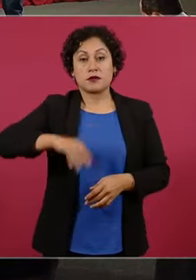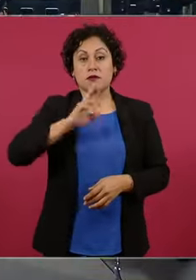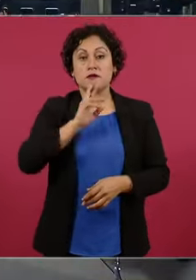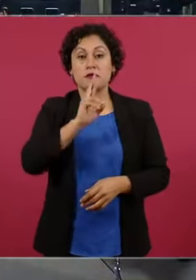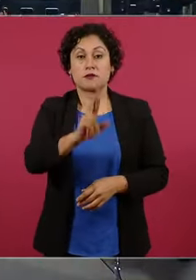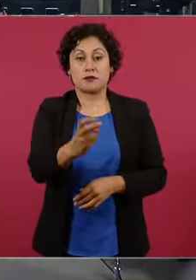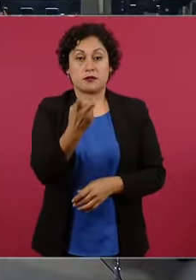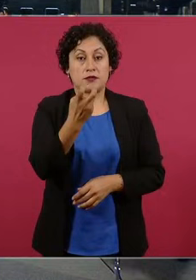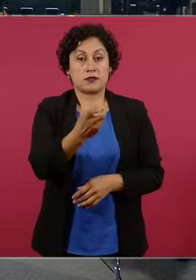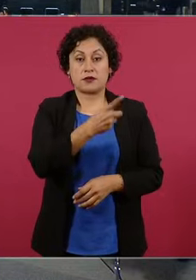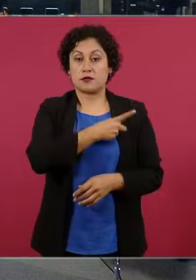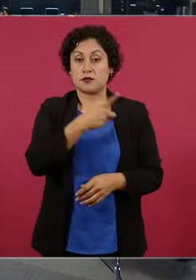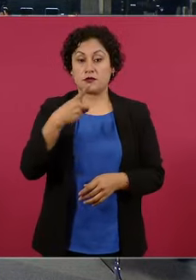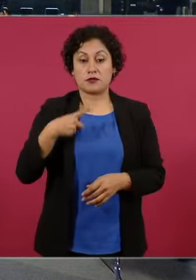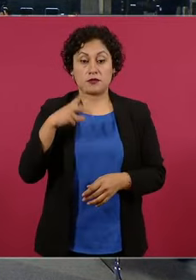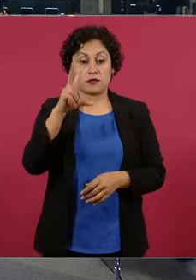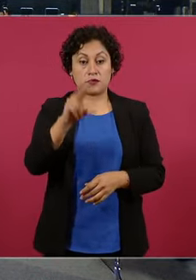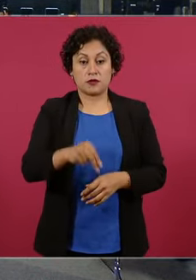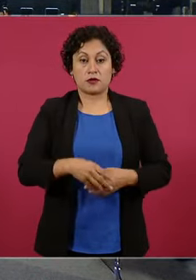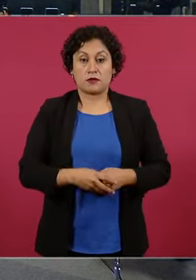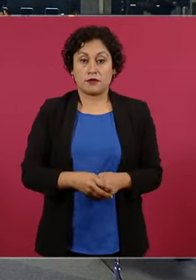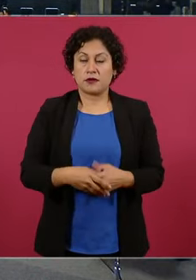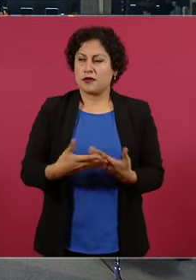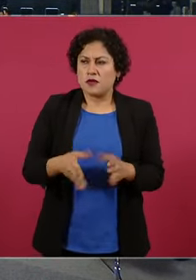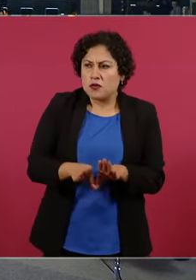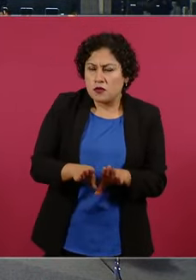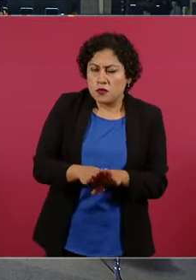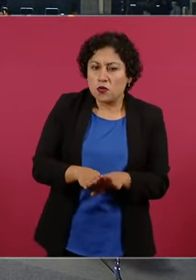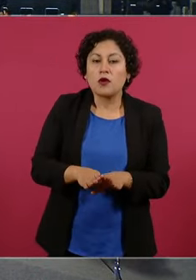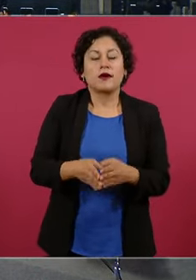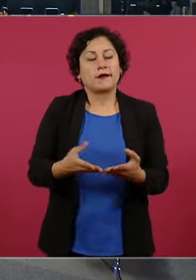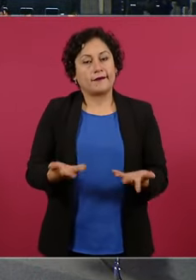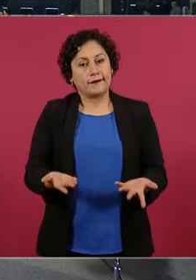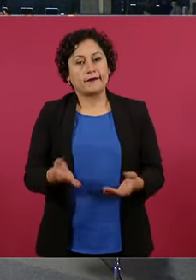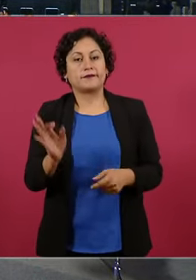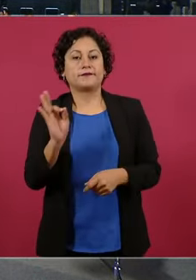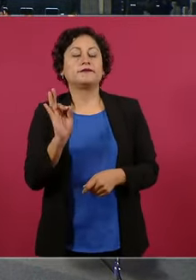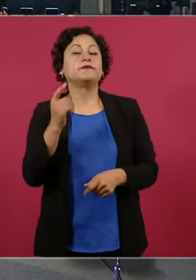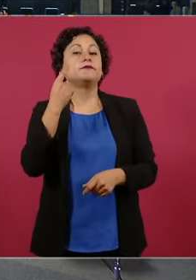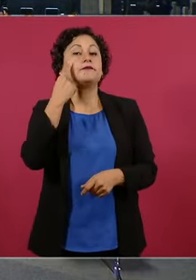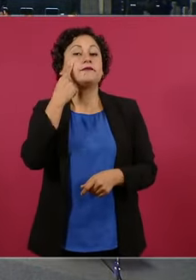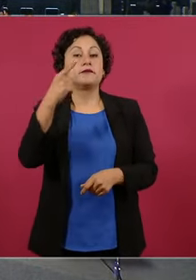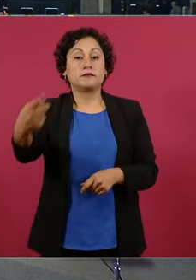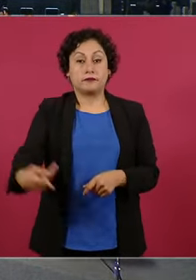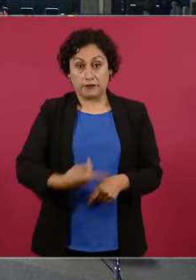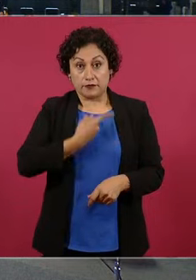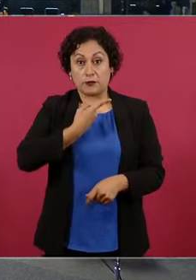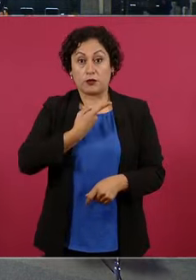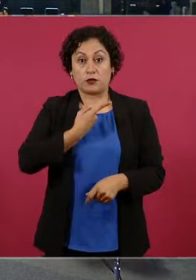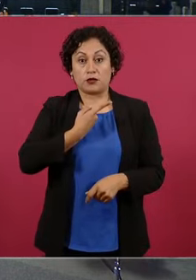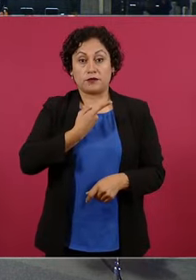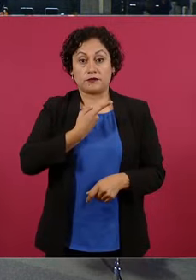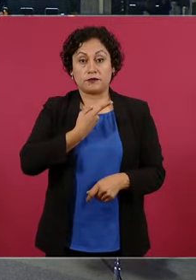ante una afirmación. Sí, que me hacen una pregunta. Entonces no se puede contestar ese tema.